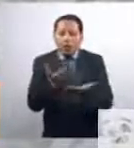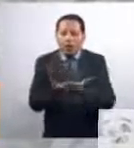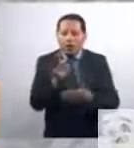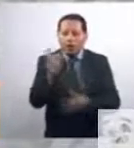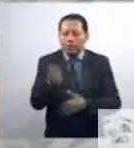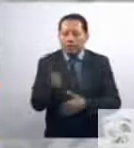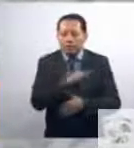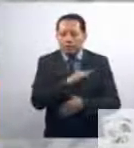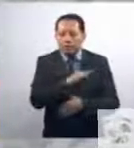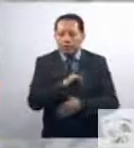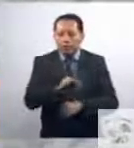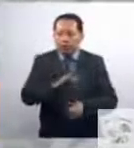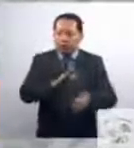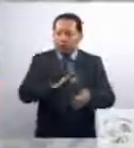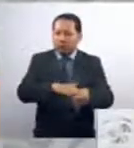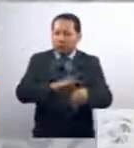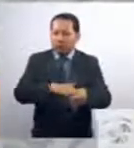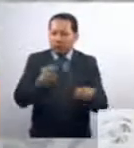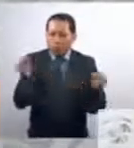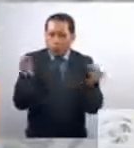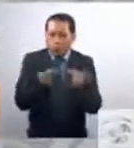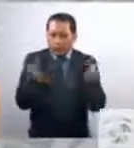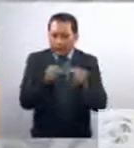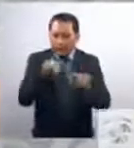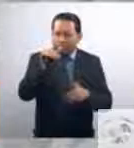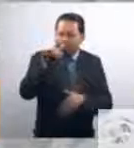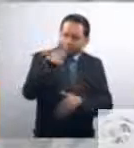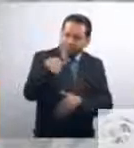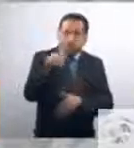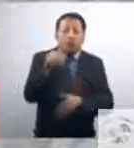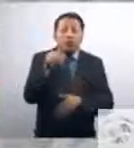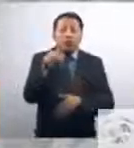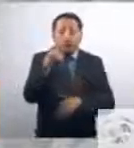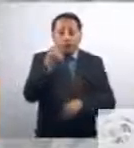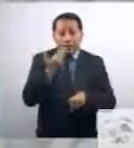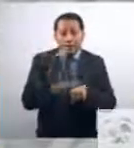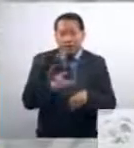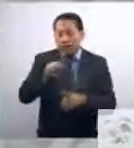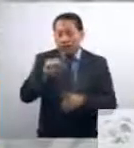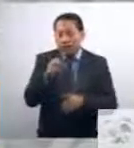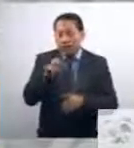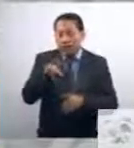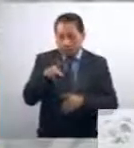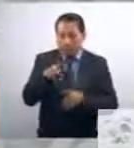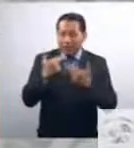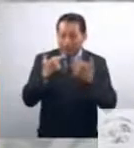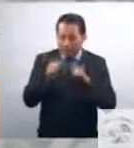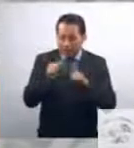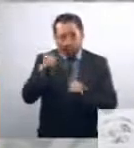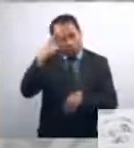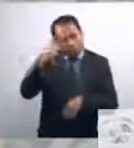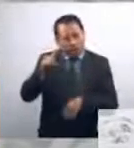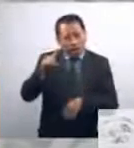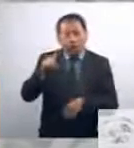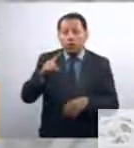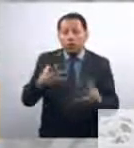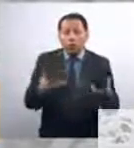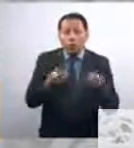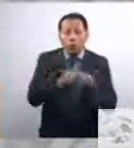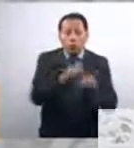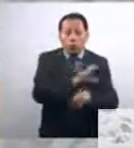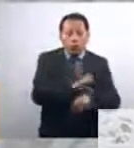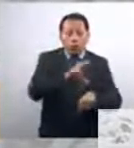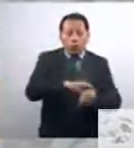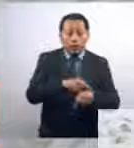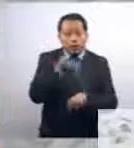es que se exhorte de manera urgente al titular de la Secretaría de Hacienda y Crédito Público para que en coordinación con la